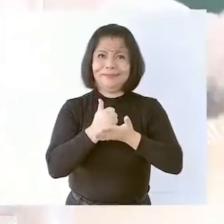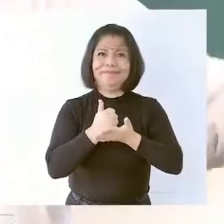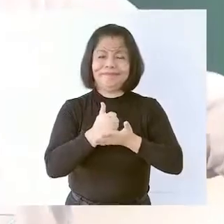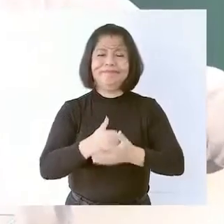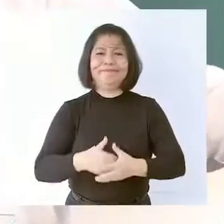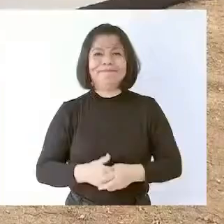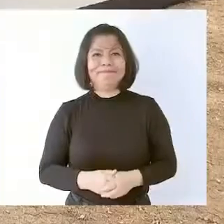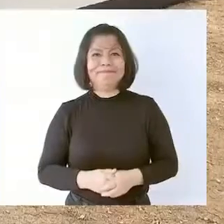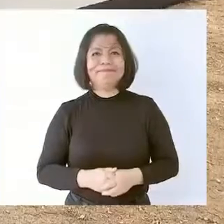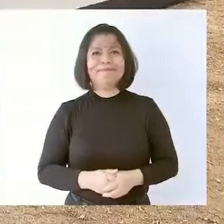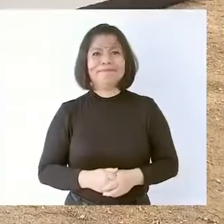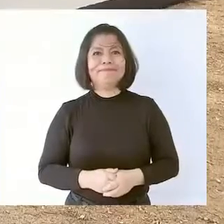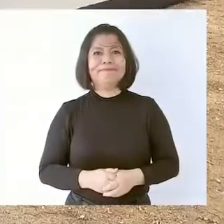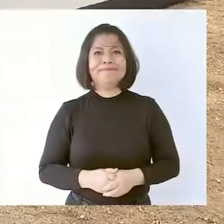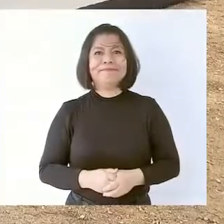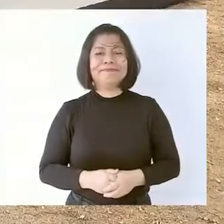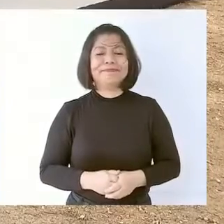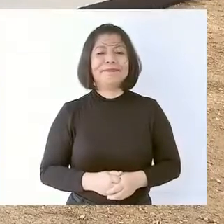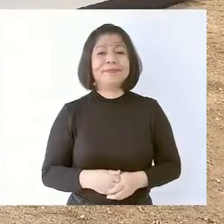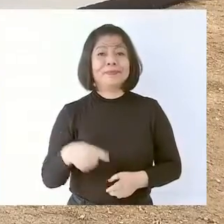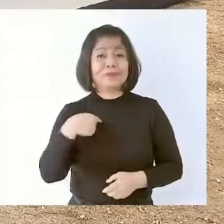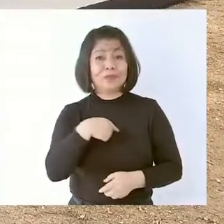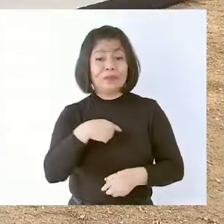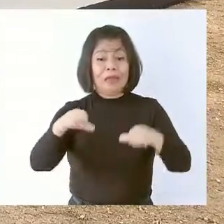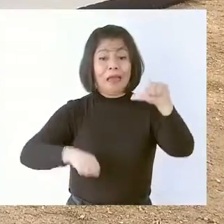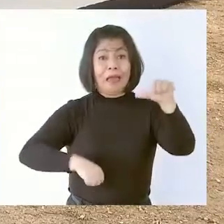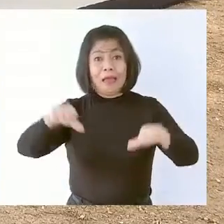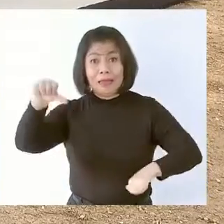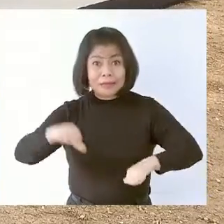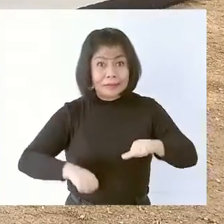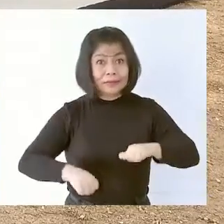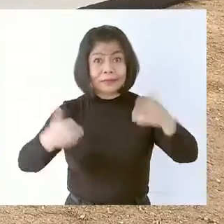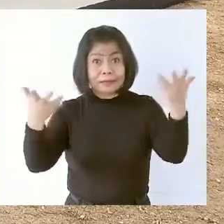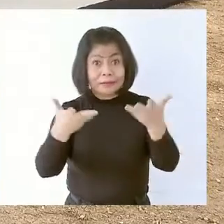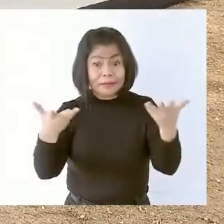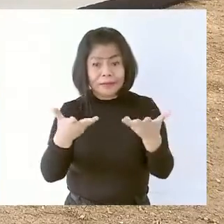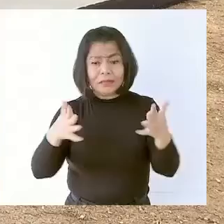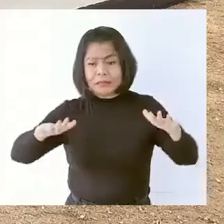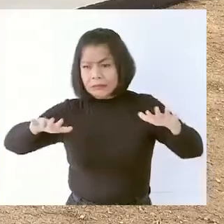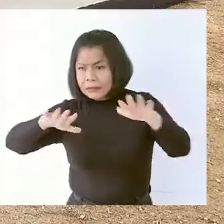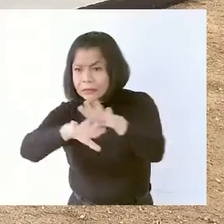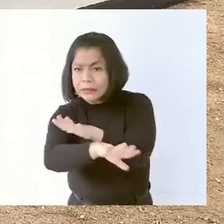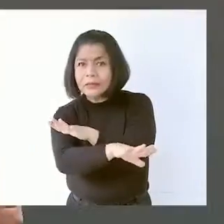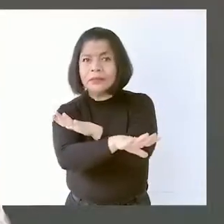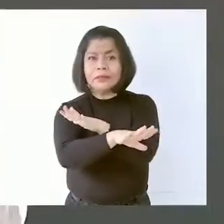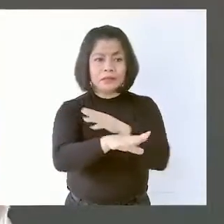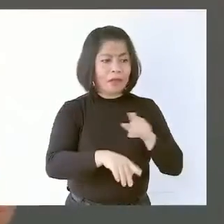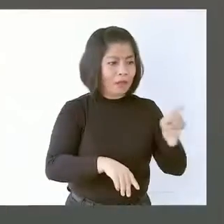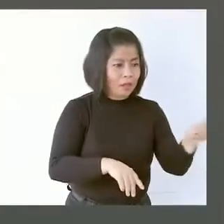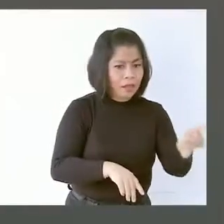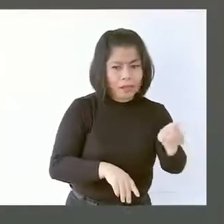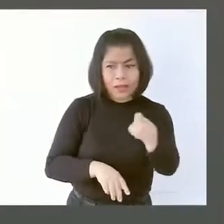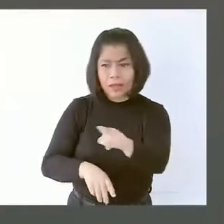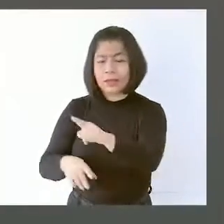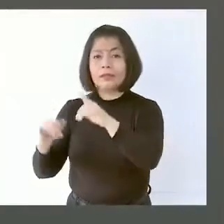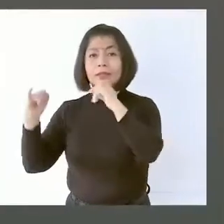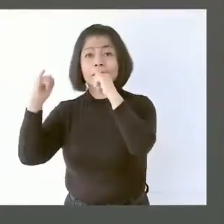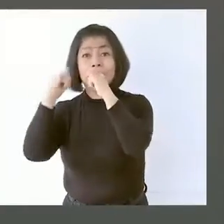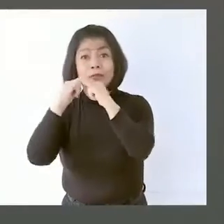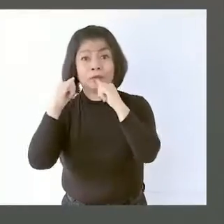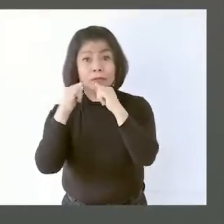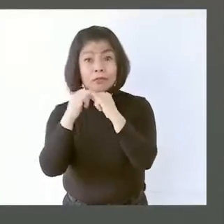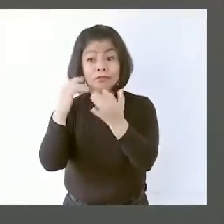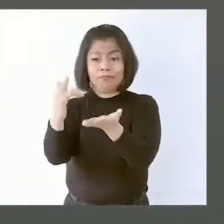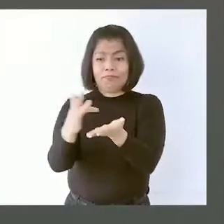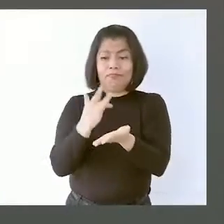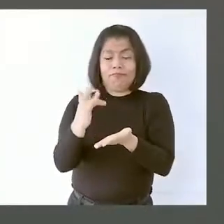llevar a cabo la transformación si no tenemos el apoyo de instituciones como la